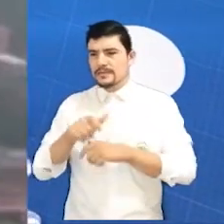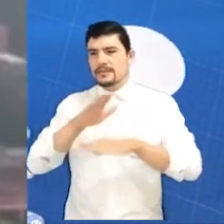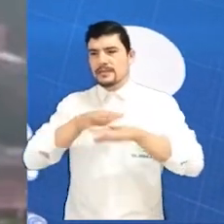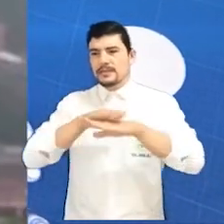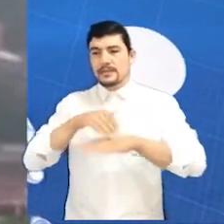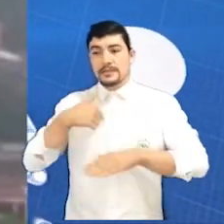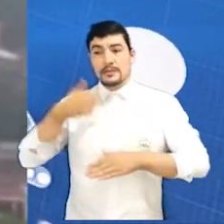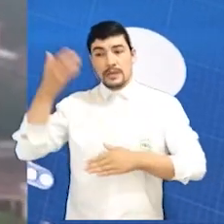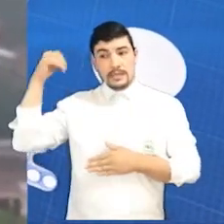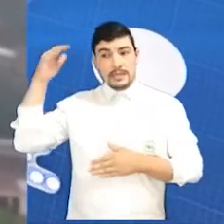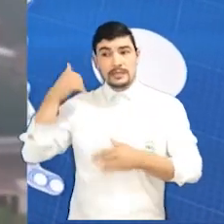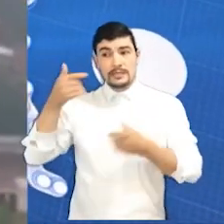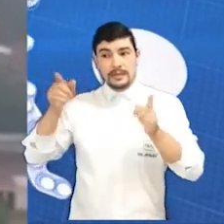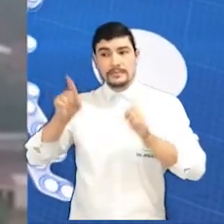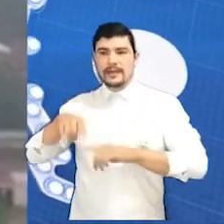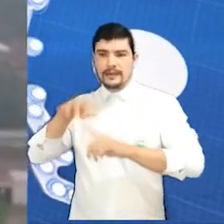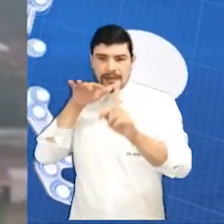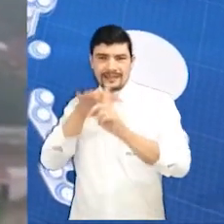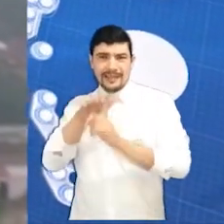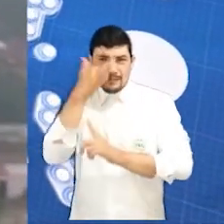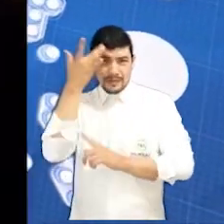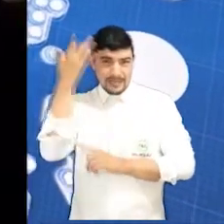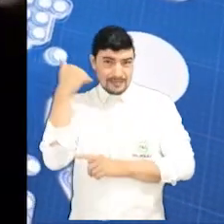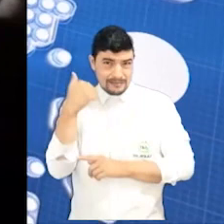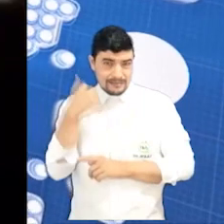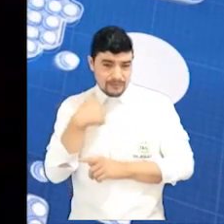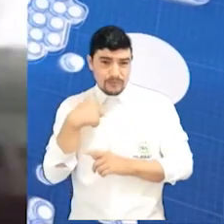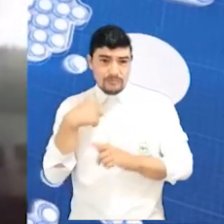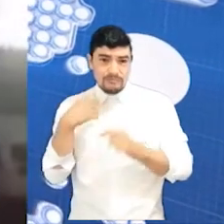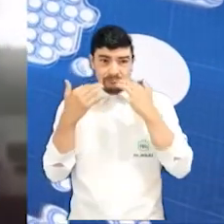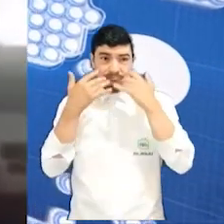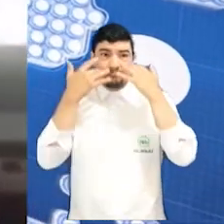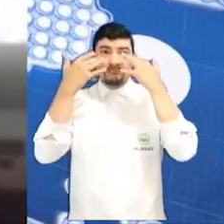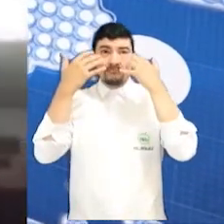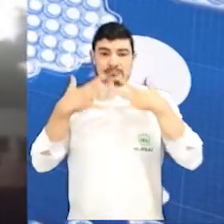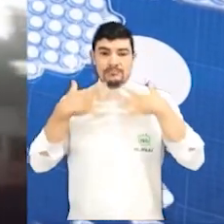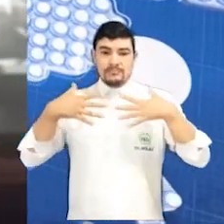nebulizaciones. Se espera cuanto antes que las autoridades competentes encuentren una solución al